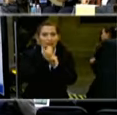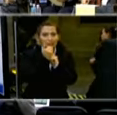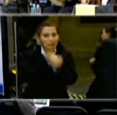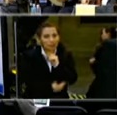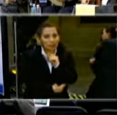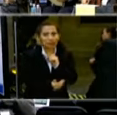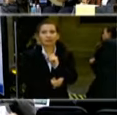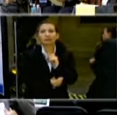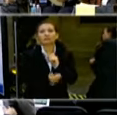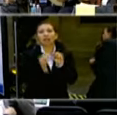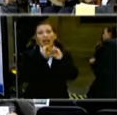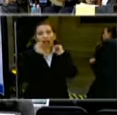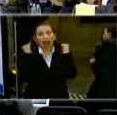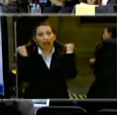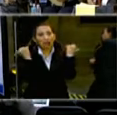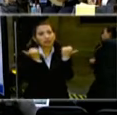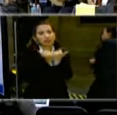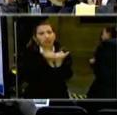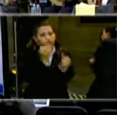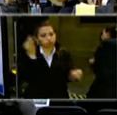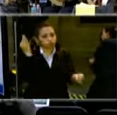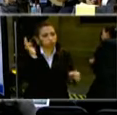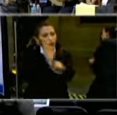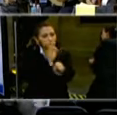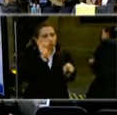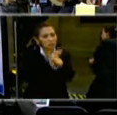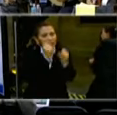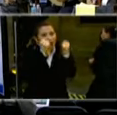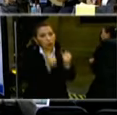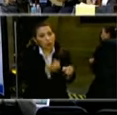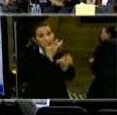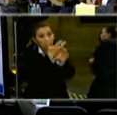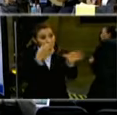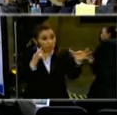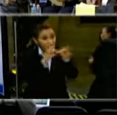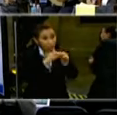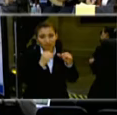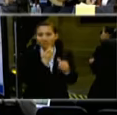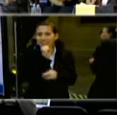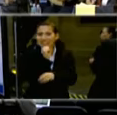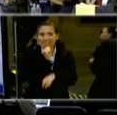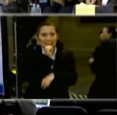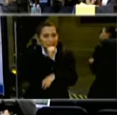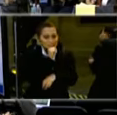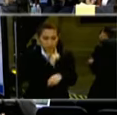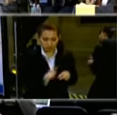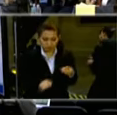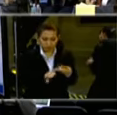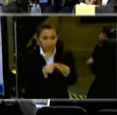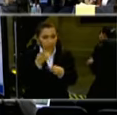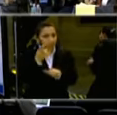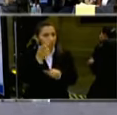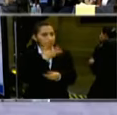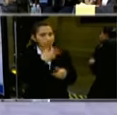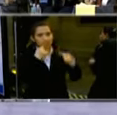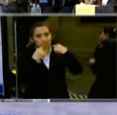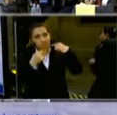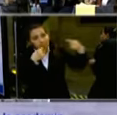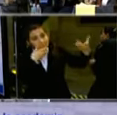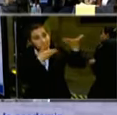una asociación de seguridad con Estados Unidos, y ahorita voy a elaborar sobre eso, y tampoco tenemos un diálogo